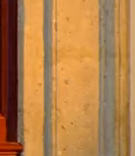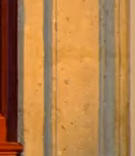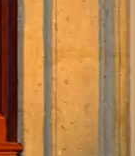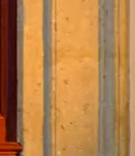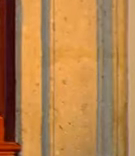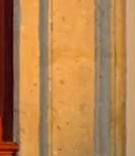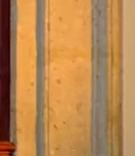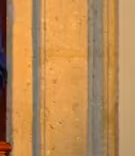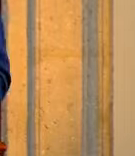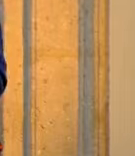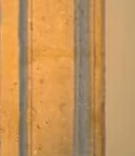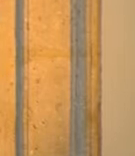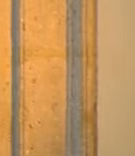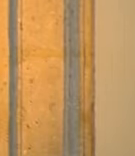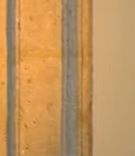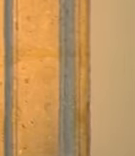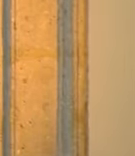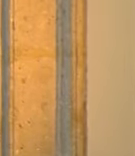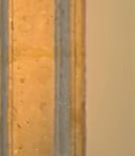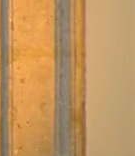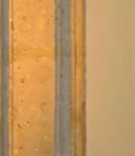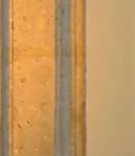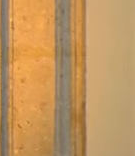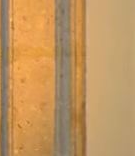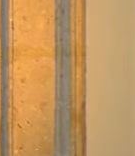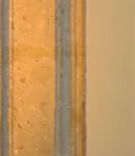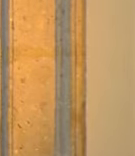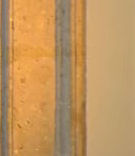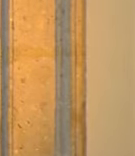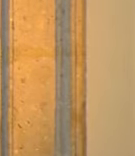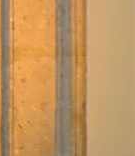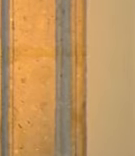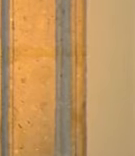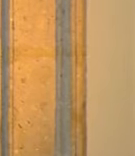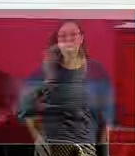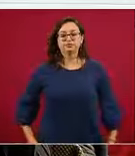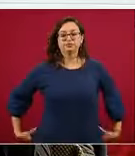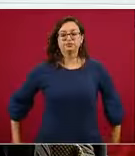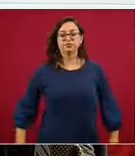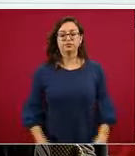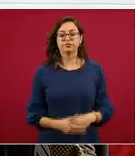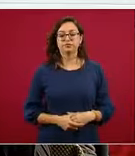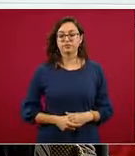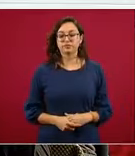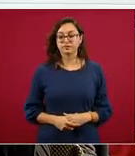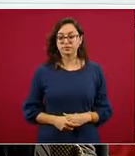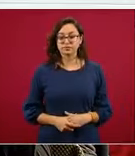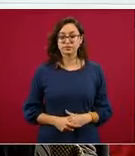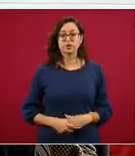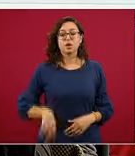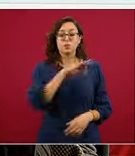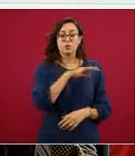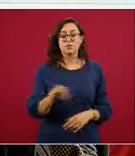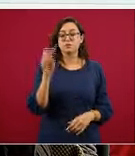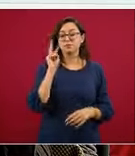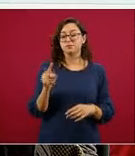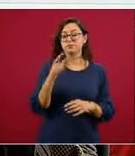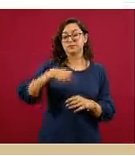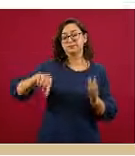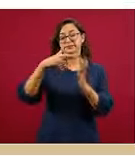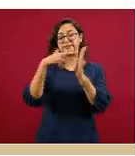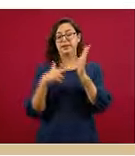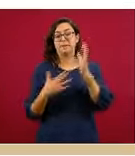persistente y efectiva para poder emitir un reglamento que ha sido publicado. Este es uno de los reglamentos más vanguardistas, más